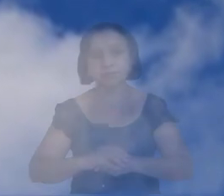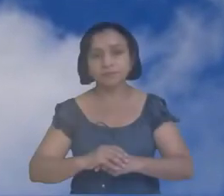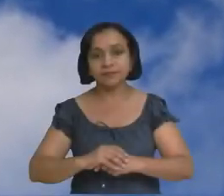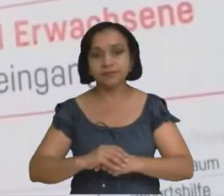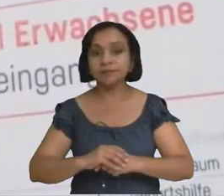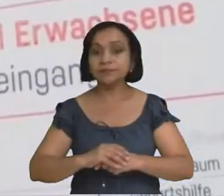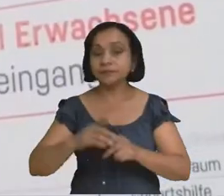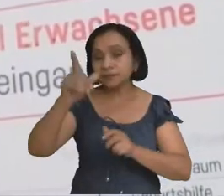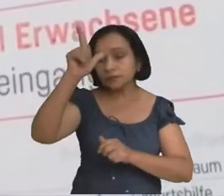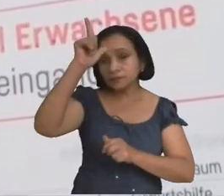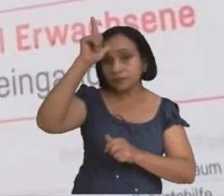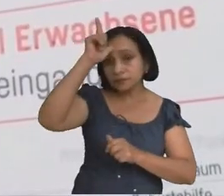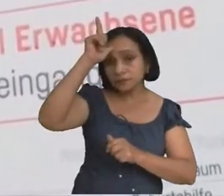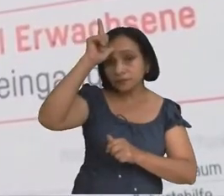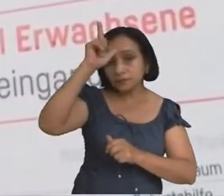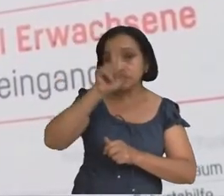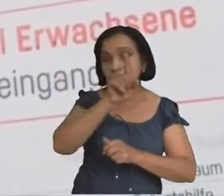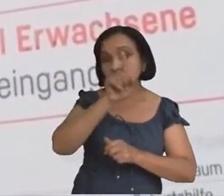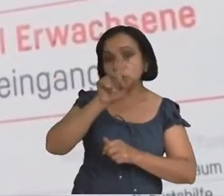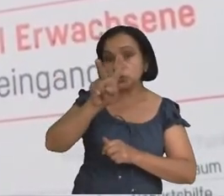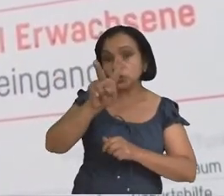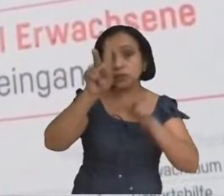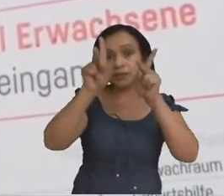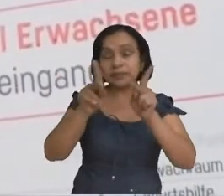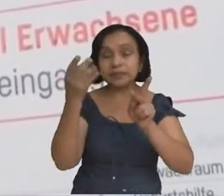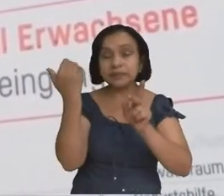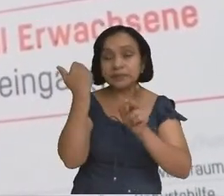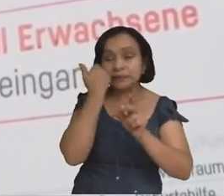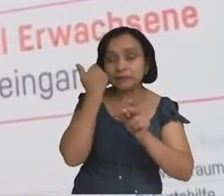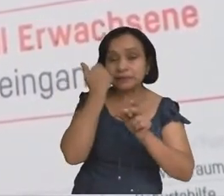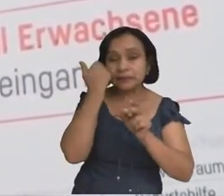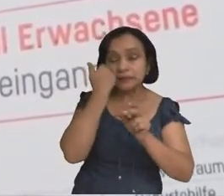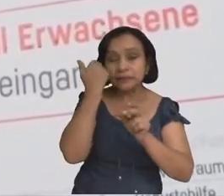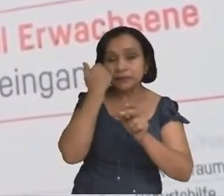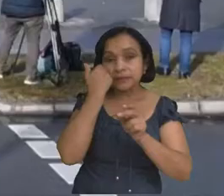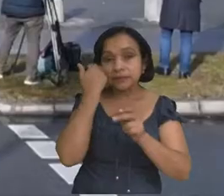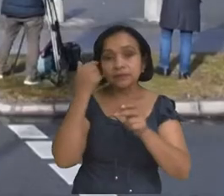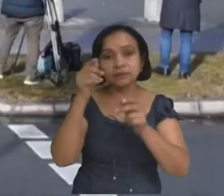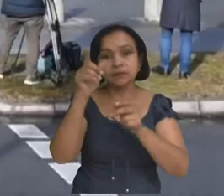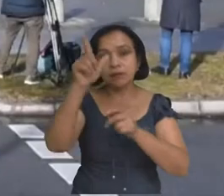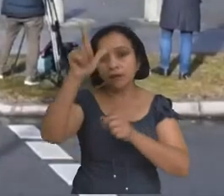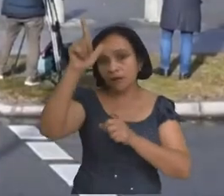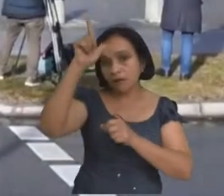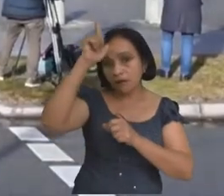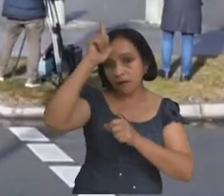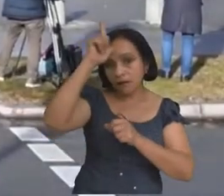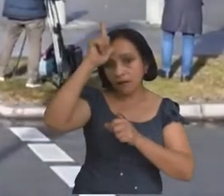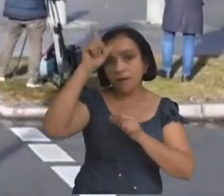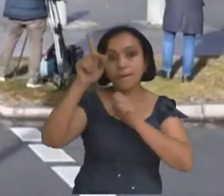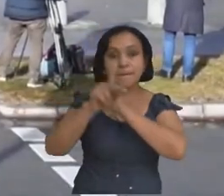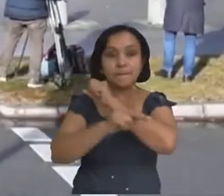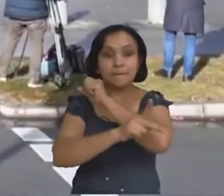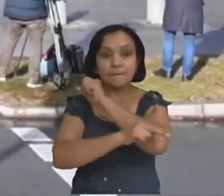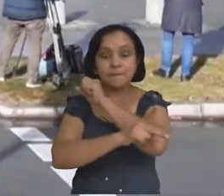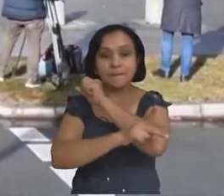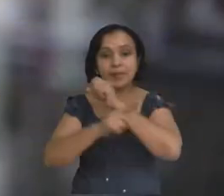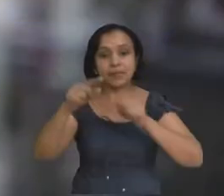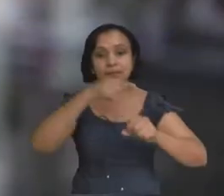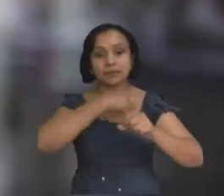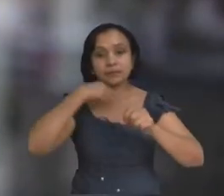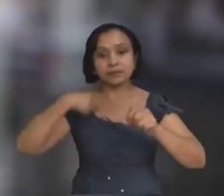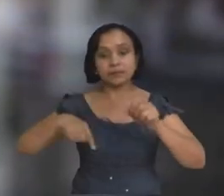En Alemania se eleva a 12 el número de infectados por el coronavirus. Con esto, Alemania se convierte en uno de los países fuera de China con